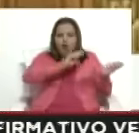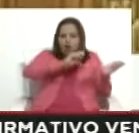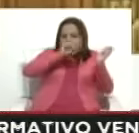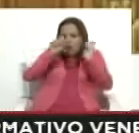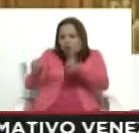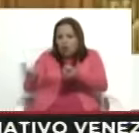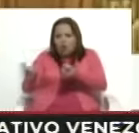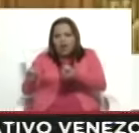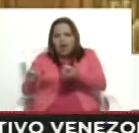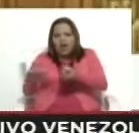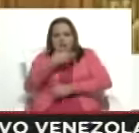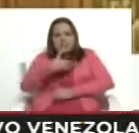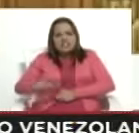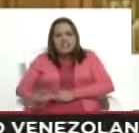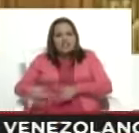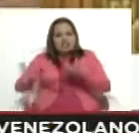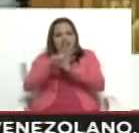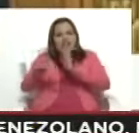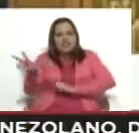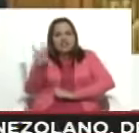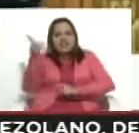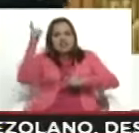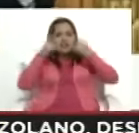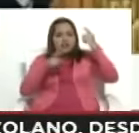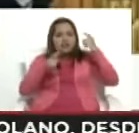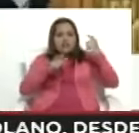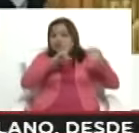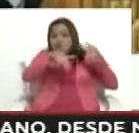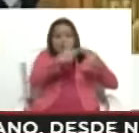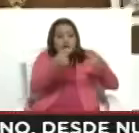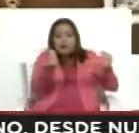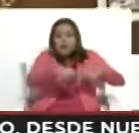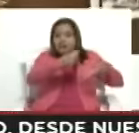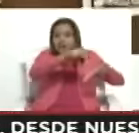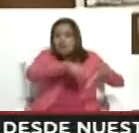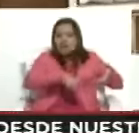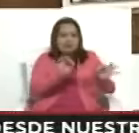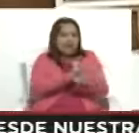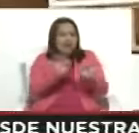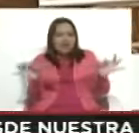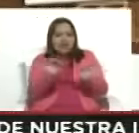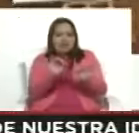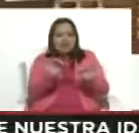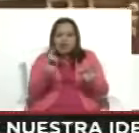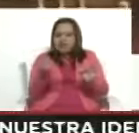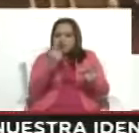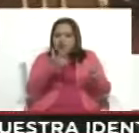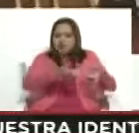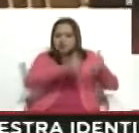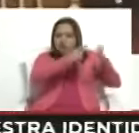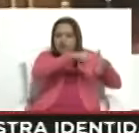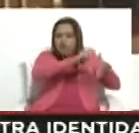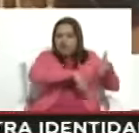al legítimo presidente de Venezuela. No más, no firmé más nada. Fue lo único que firmé.